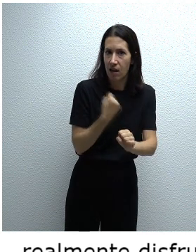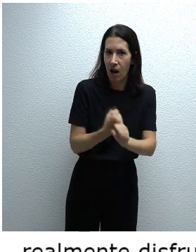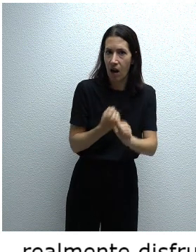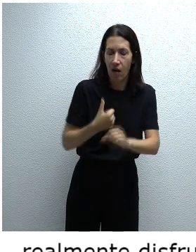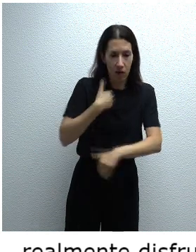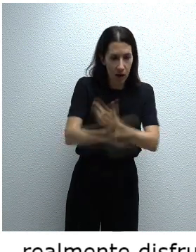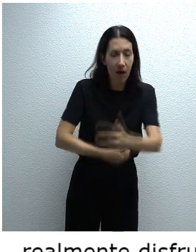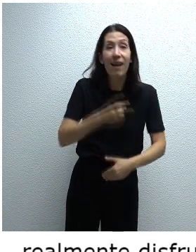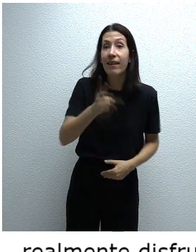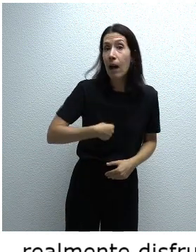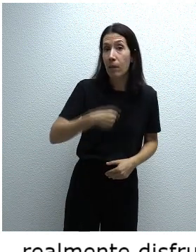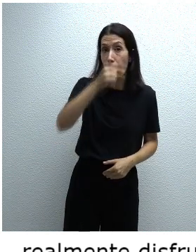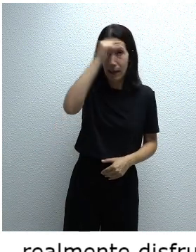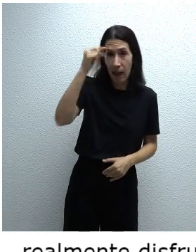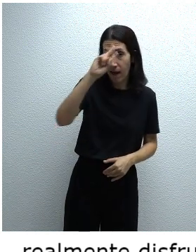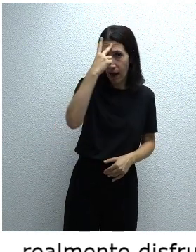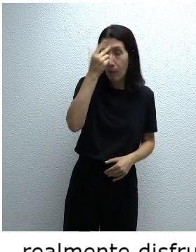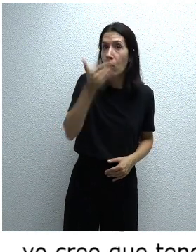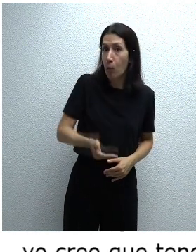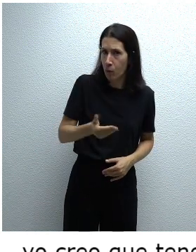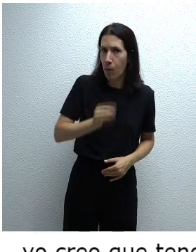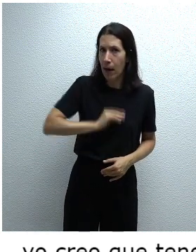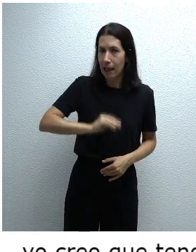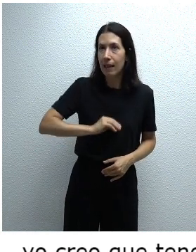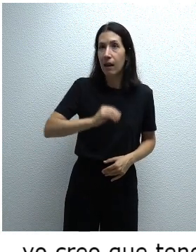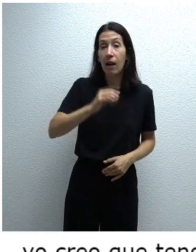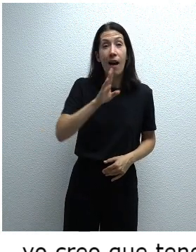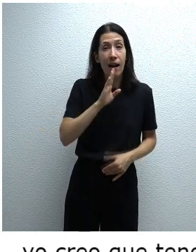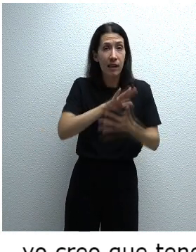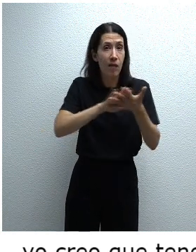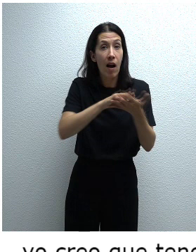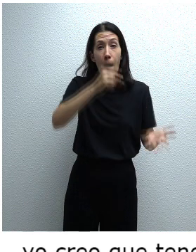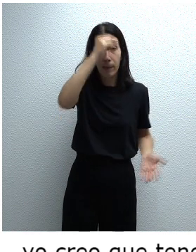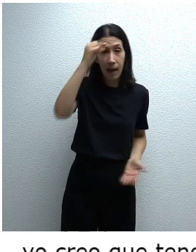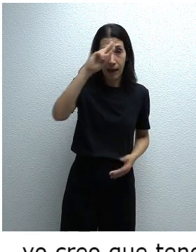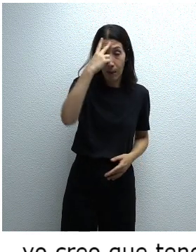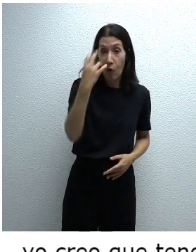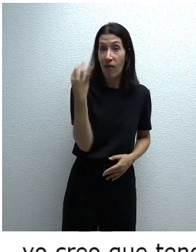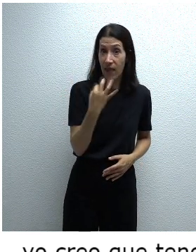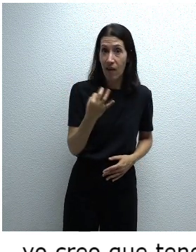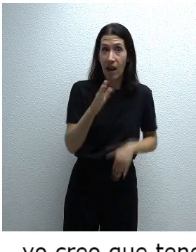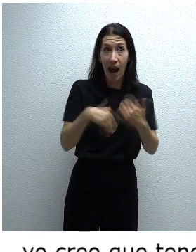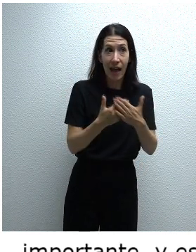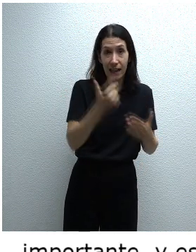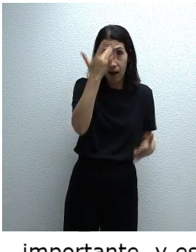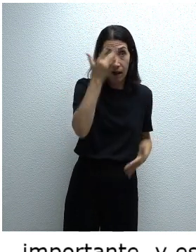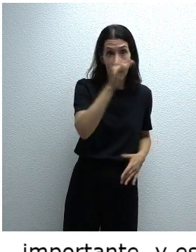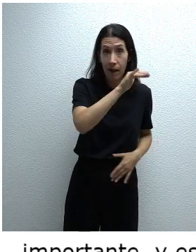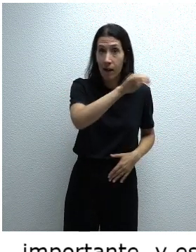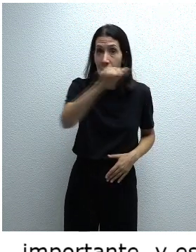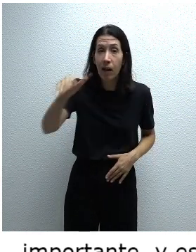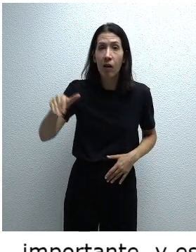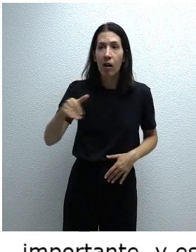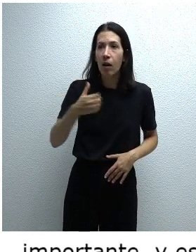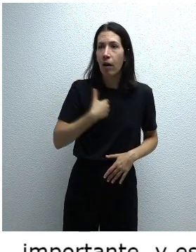un cambio de mentalidad importante, y este cambio de mentalidad que decíamos que tiene que llegar a los jueces, tiene que llegar a